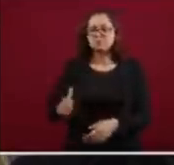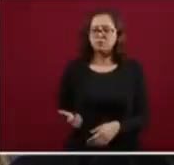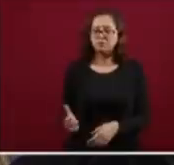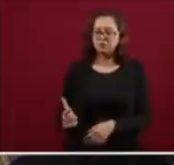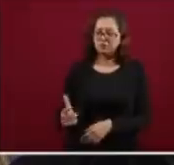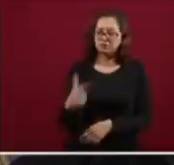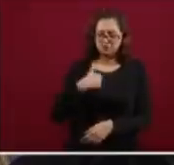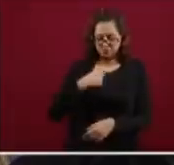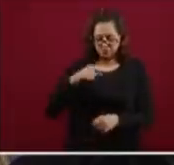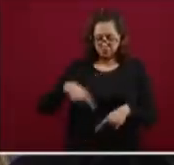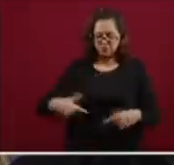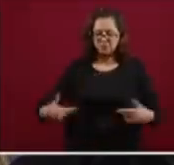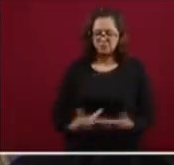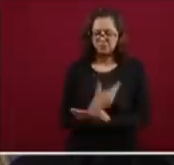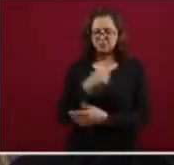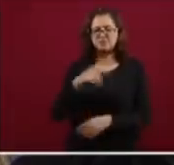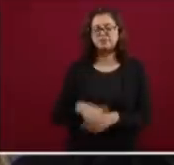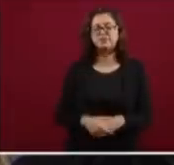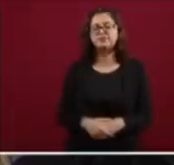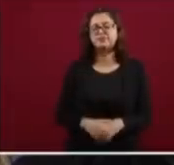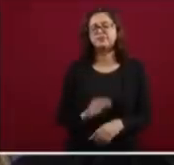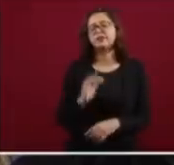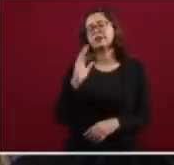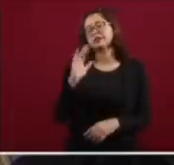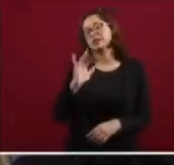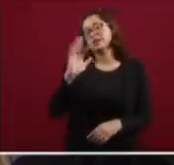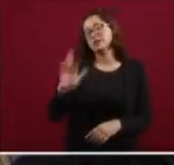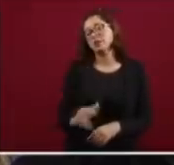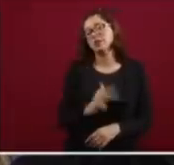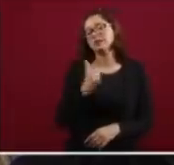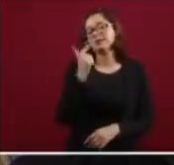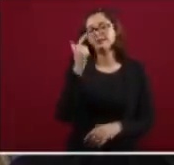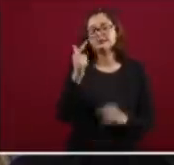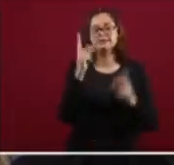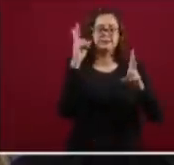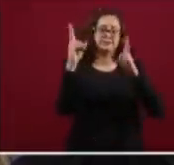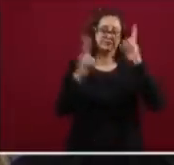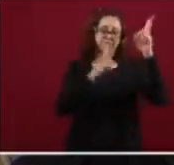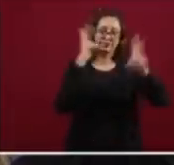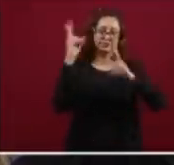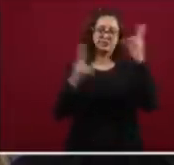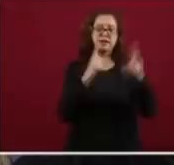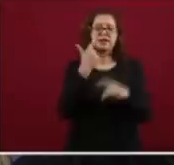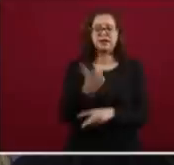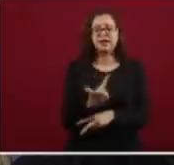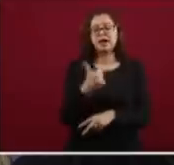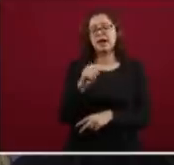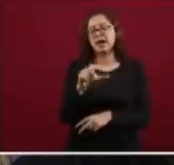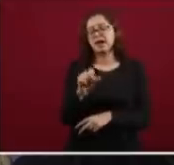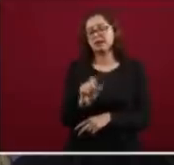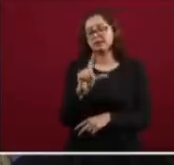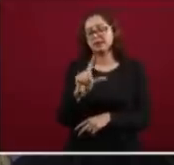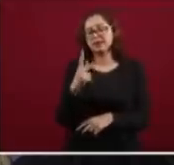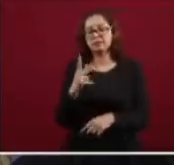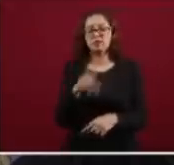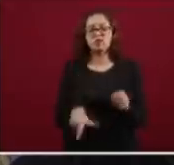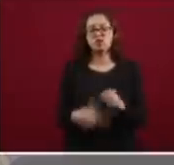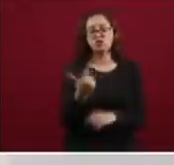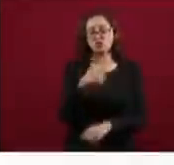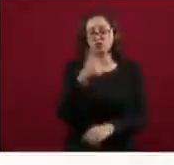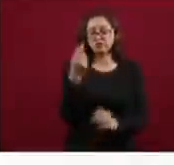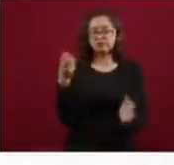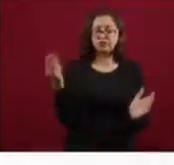guanajuatenses 57 verificaciones realizadas a expendedores de gas lp 12 con infracción